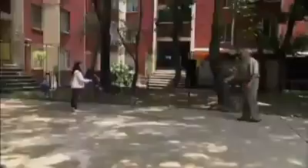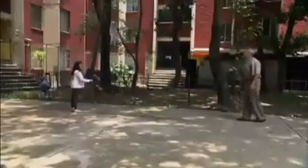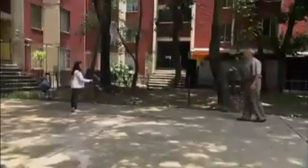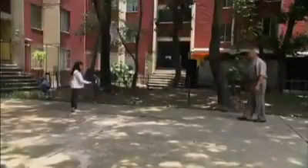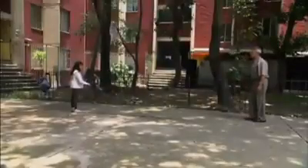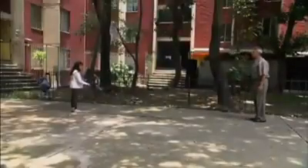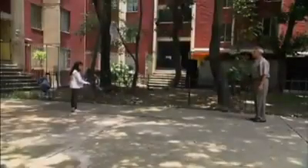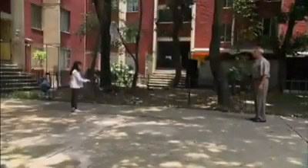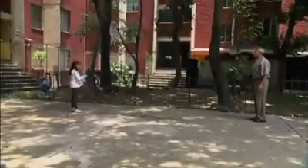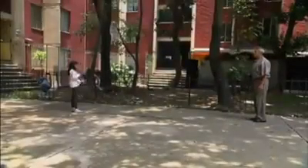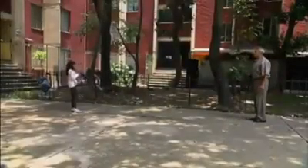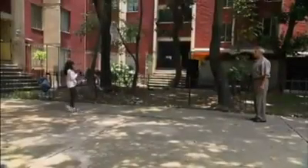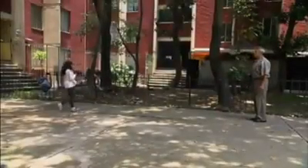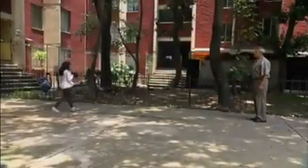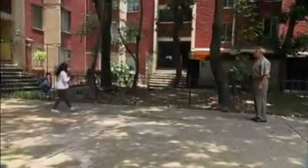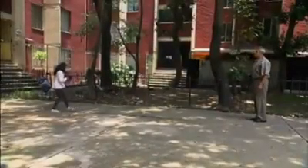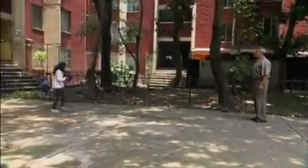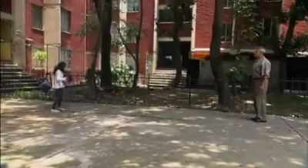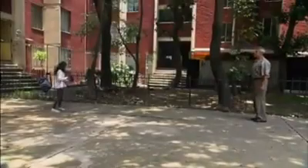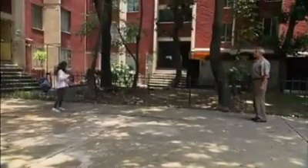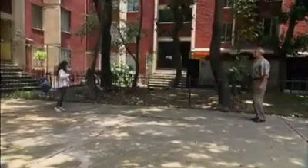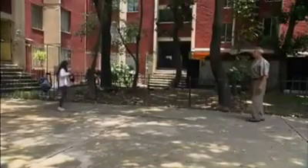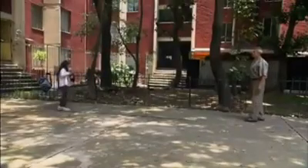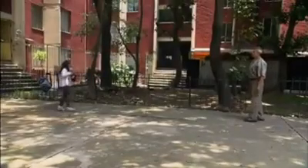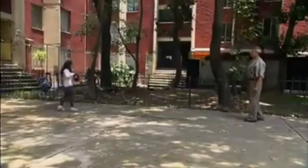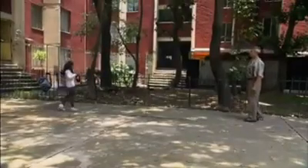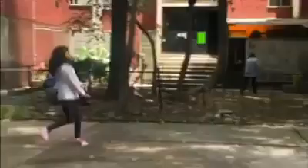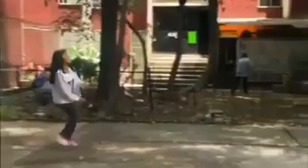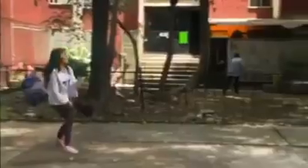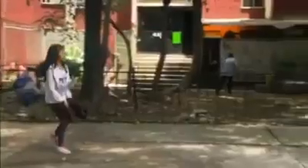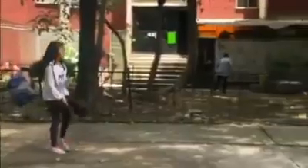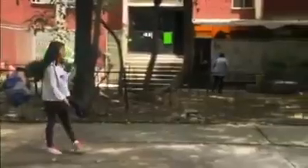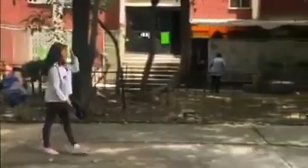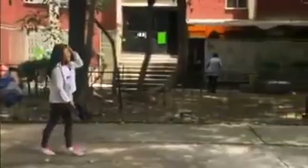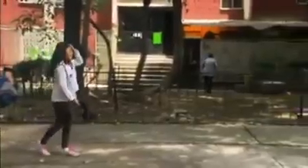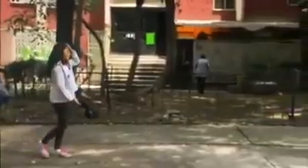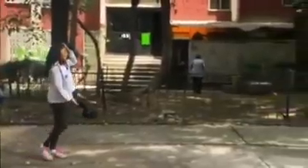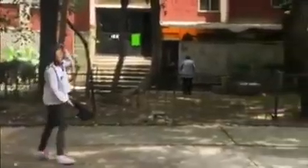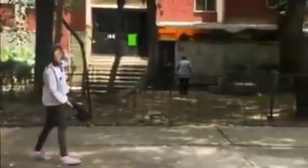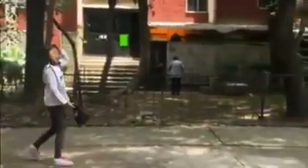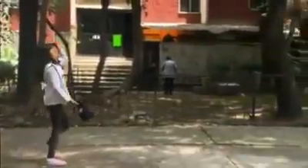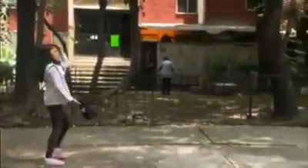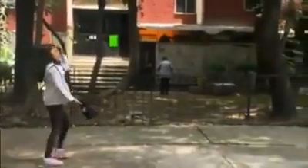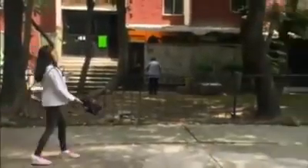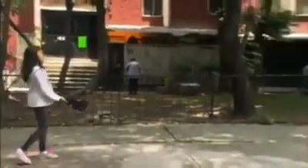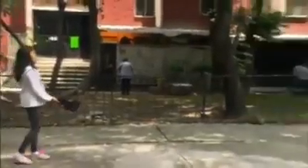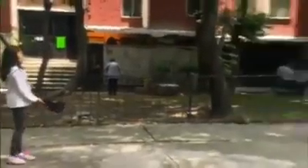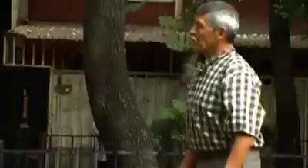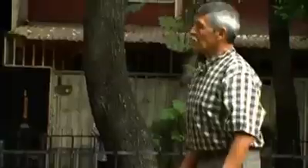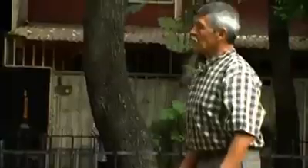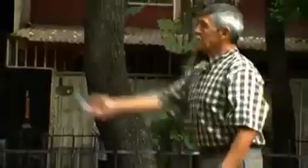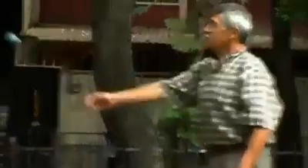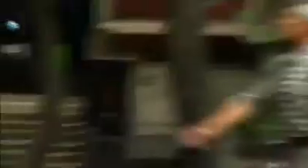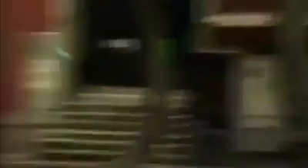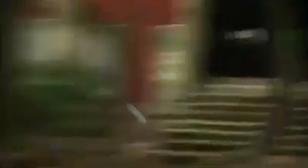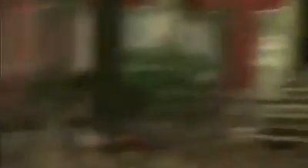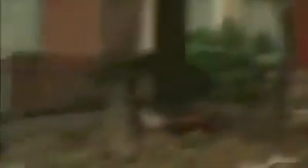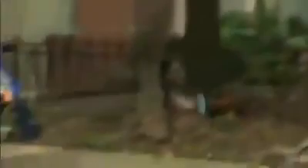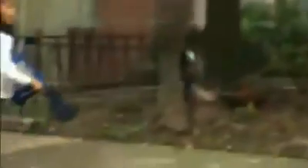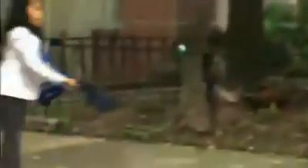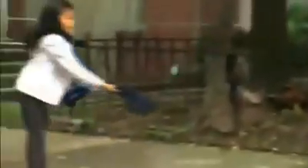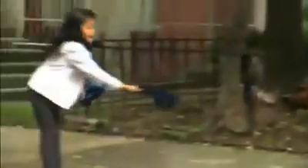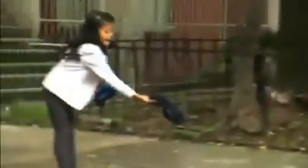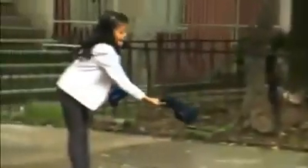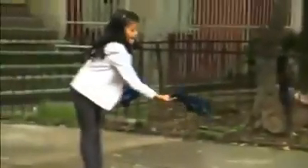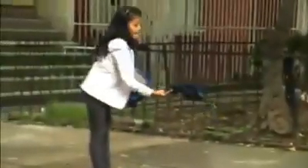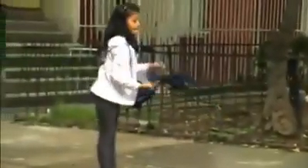Inventamos un juego que es, yo tengo una gorra de él y era una pelota mía. Y entonces